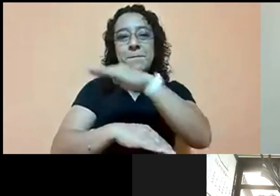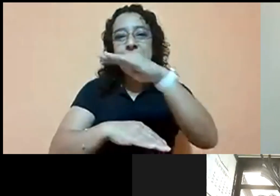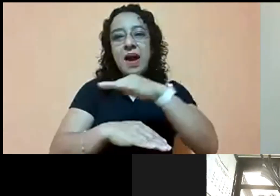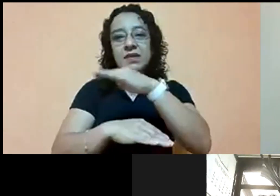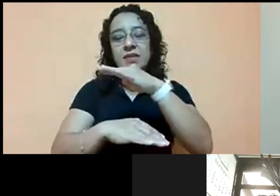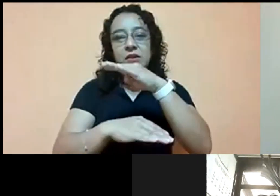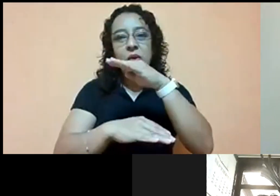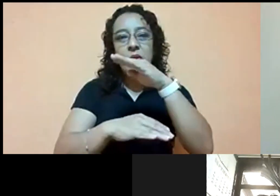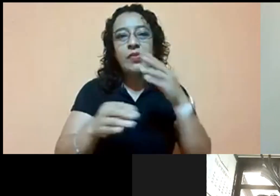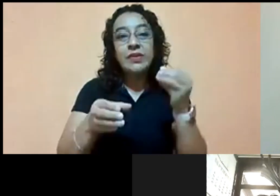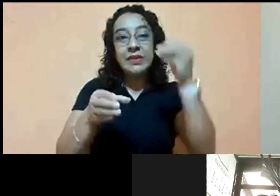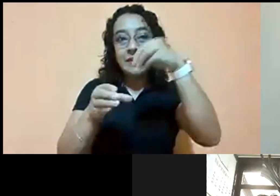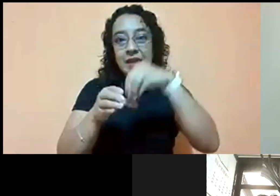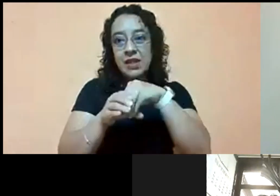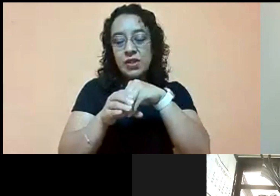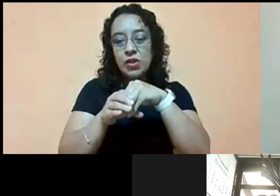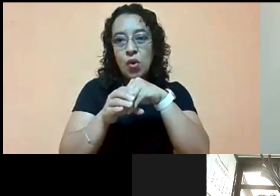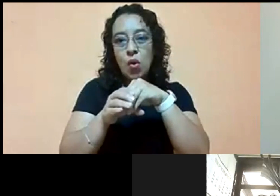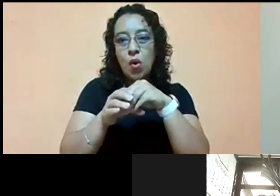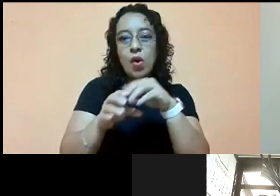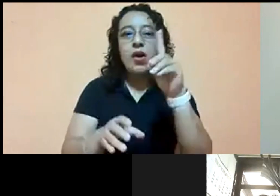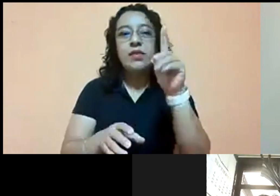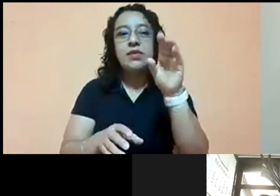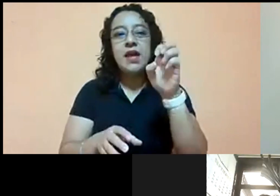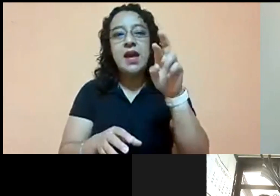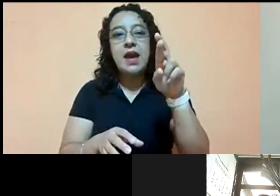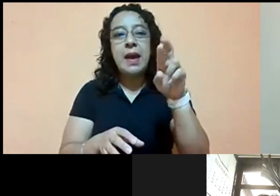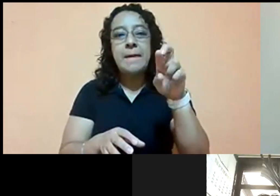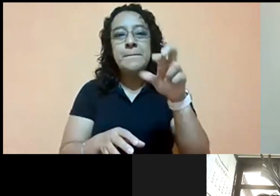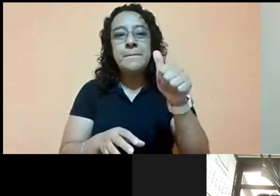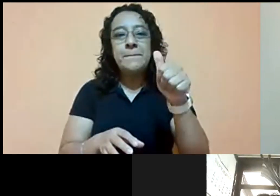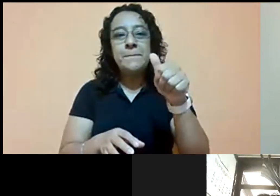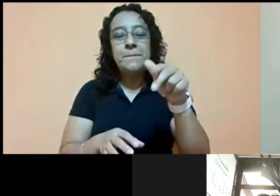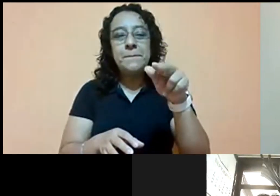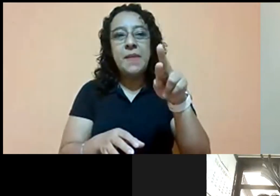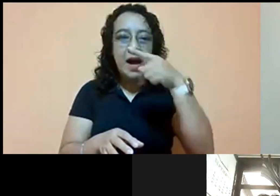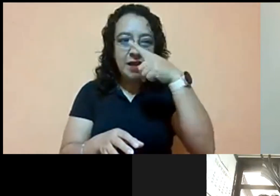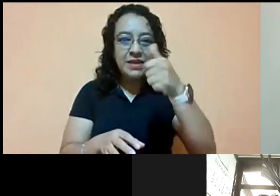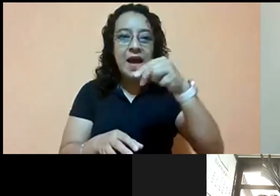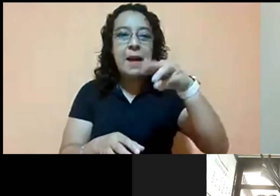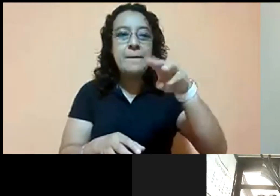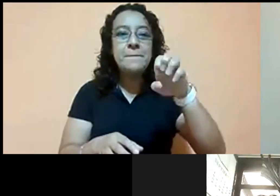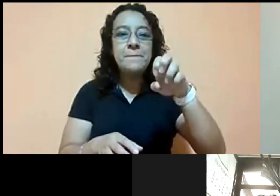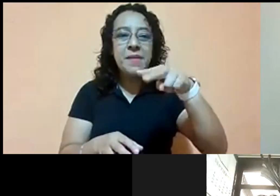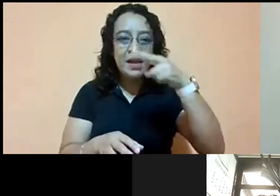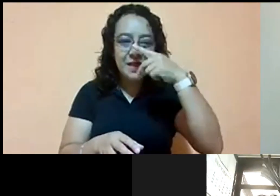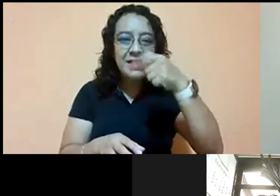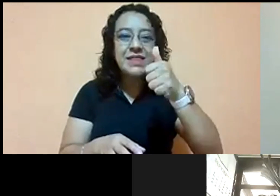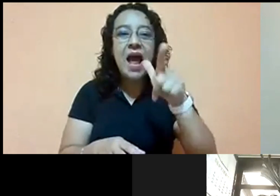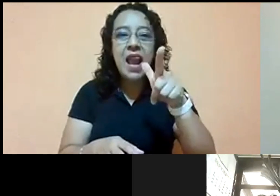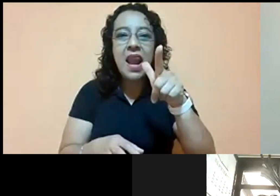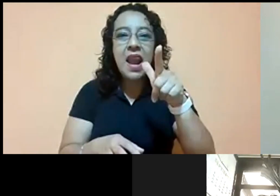la institución dirigido a la franja de supervisores y